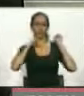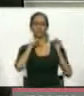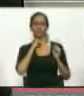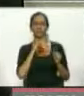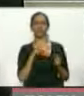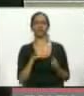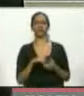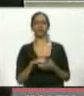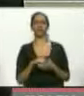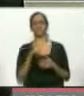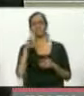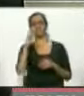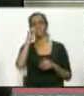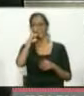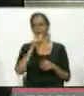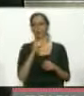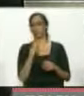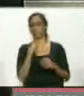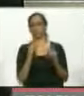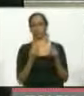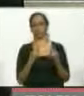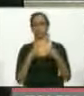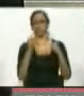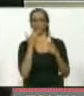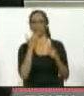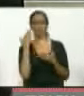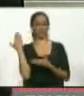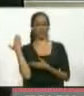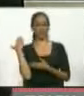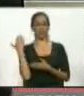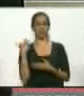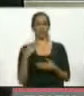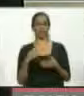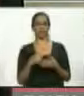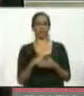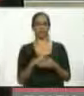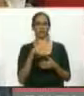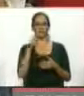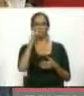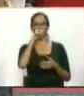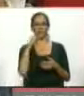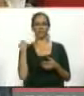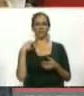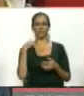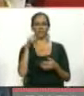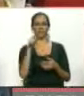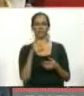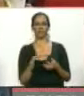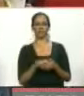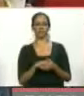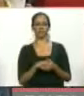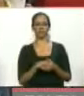contemporánea 30 años se dicen mucho pero eso fue hace poco cuántos años